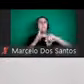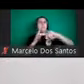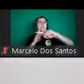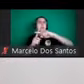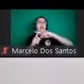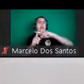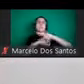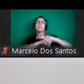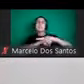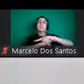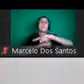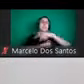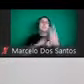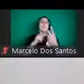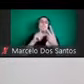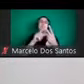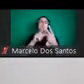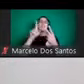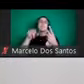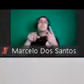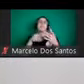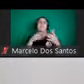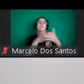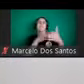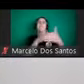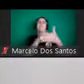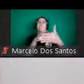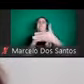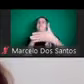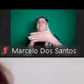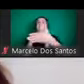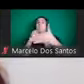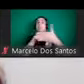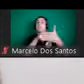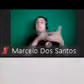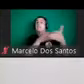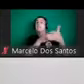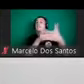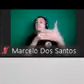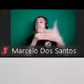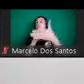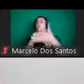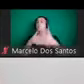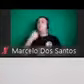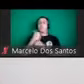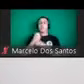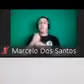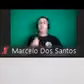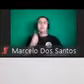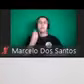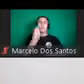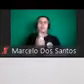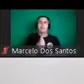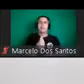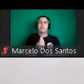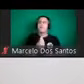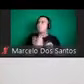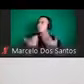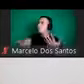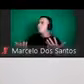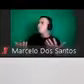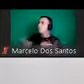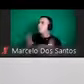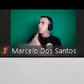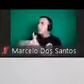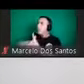de mi entorno laboral, donde están también, y es muy importante, el trato que nosotros le damos a esa persona, cómo yo